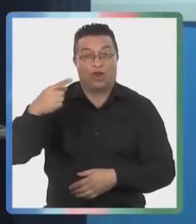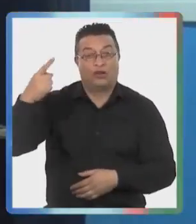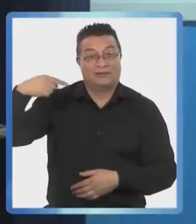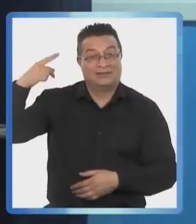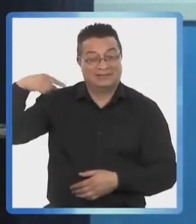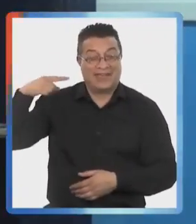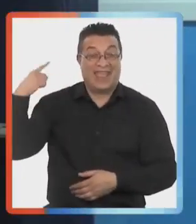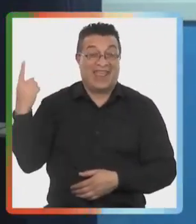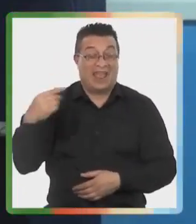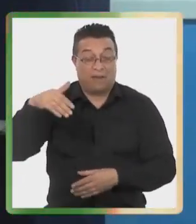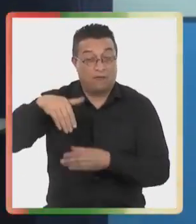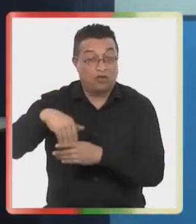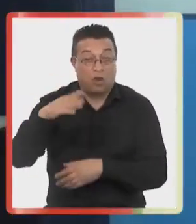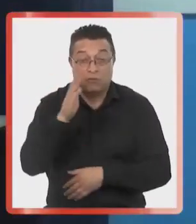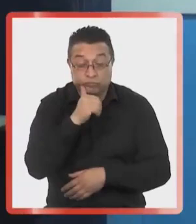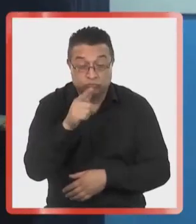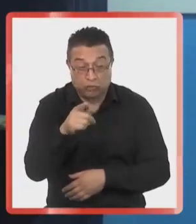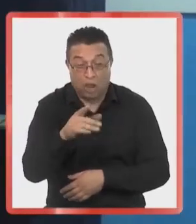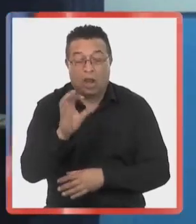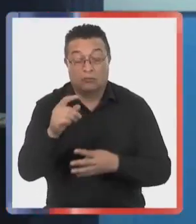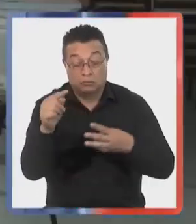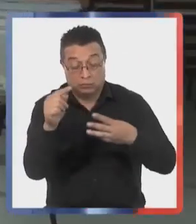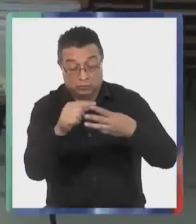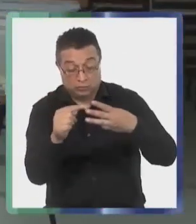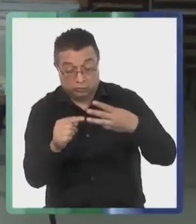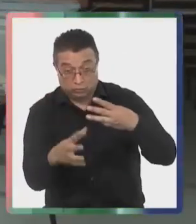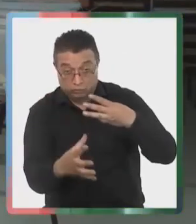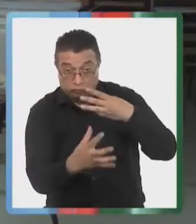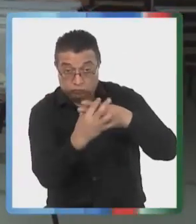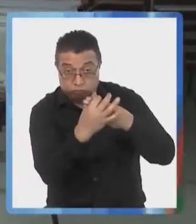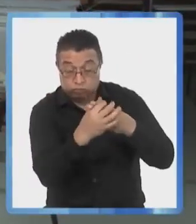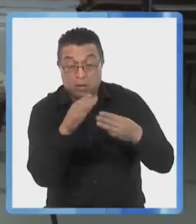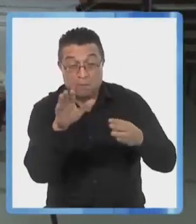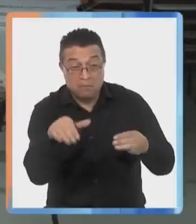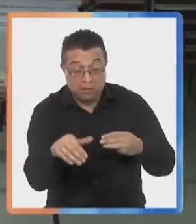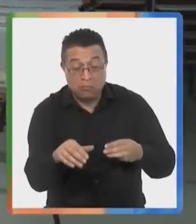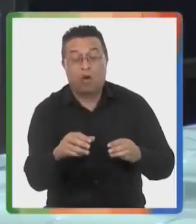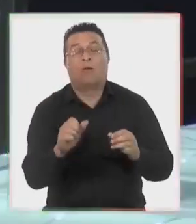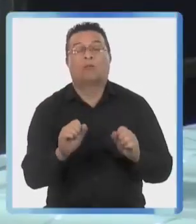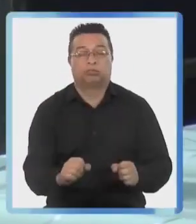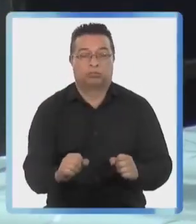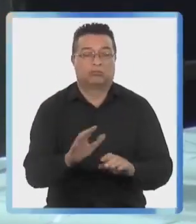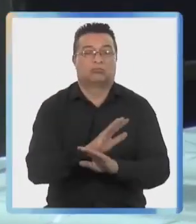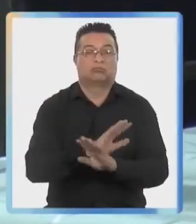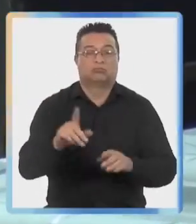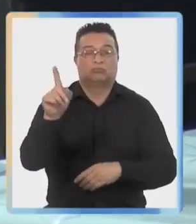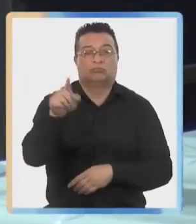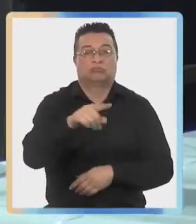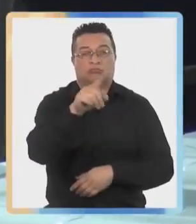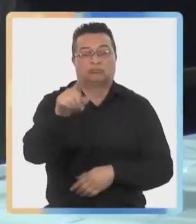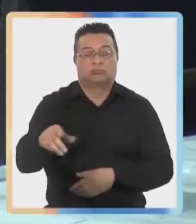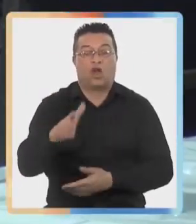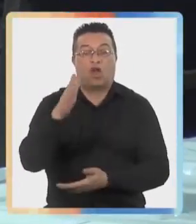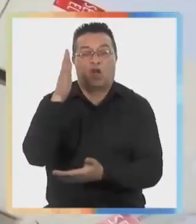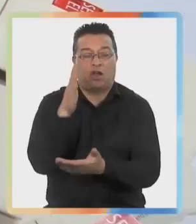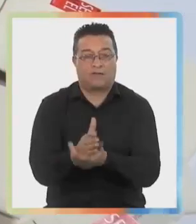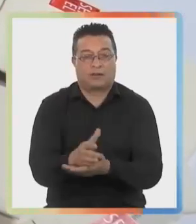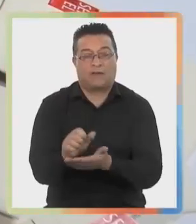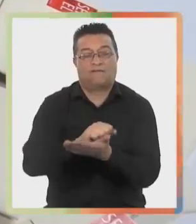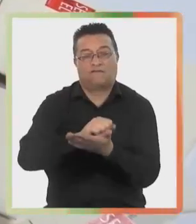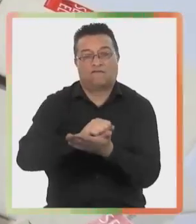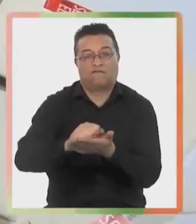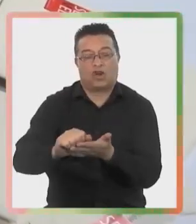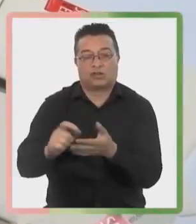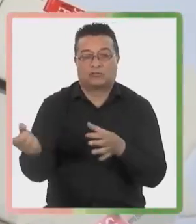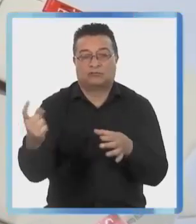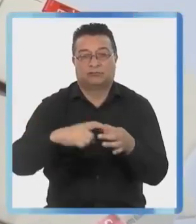elecciones generales, ¿ya? Solo si se cumplen los 3 requisitos al mismo tiempo, o sea, nosotros tenemos la obligación de